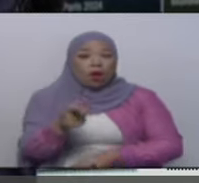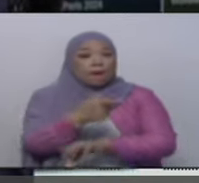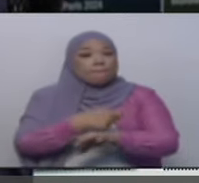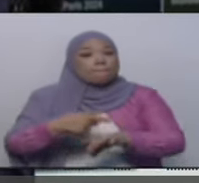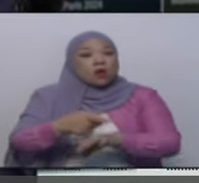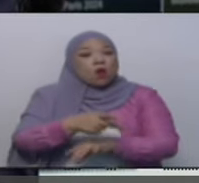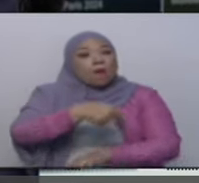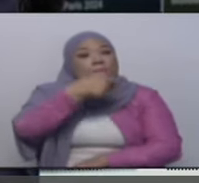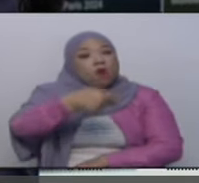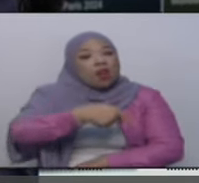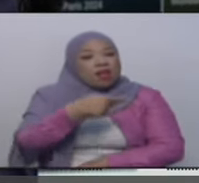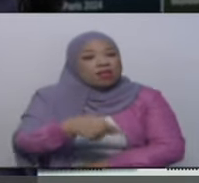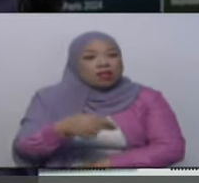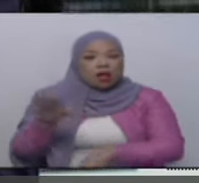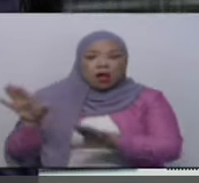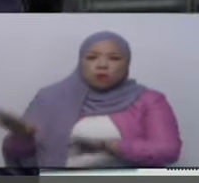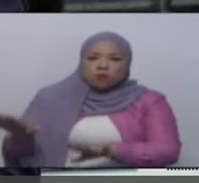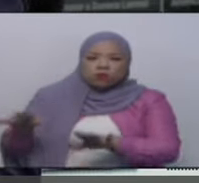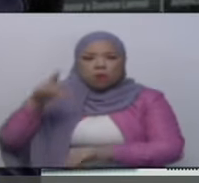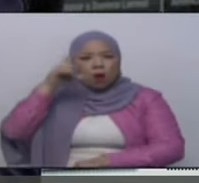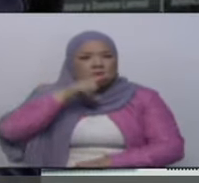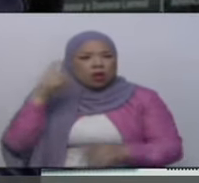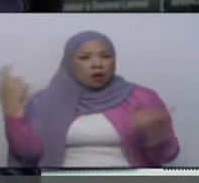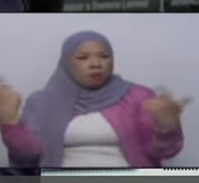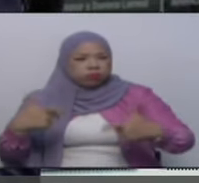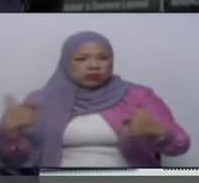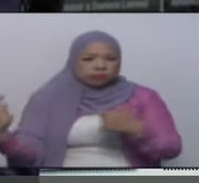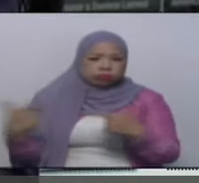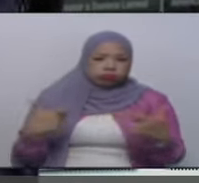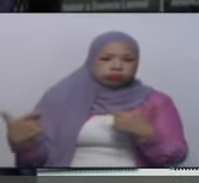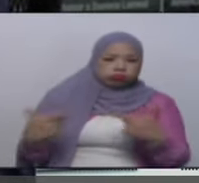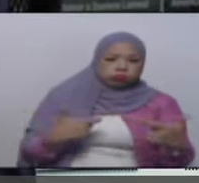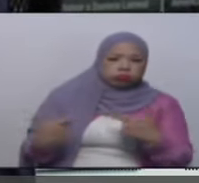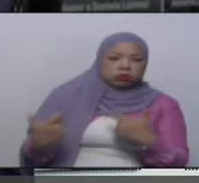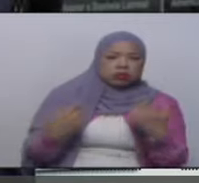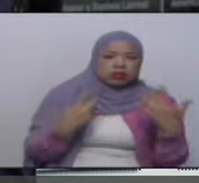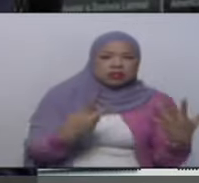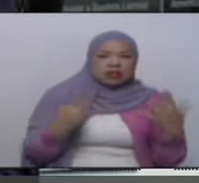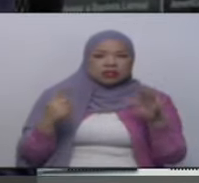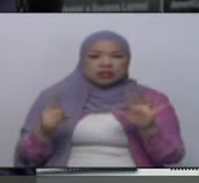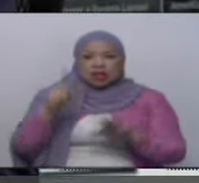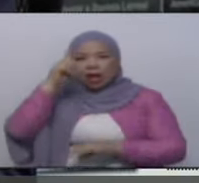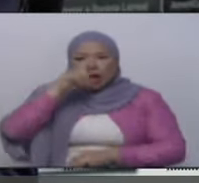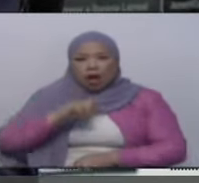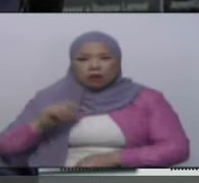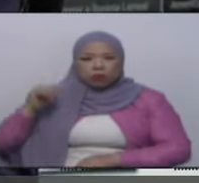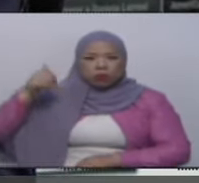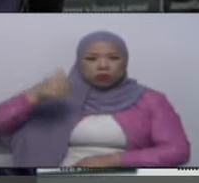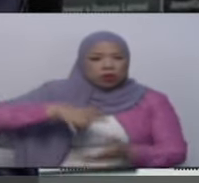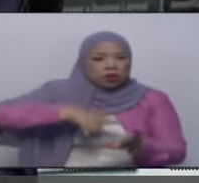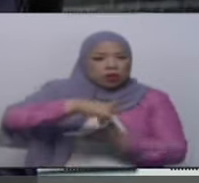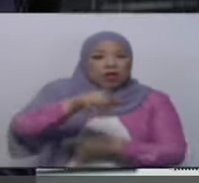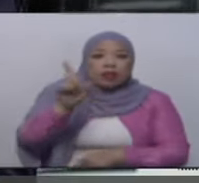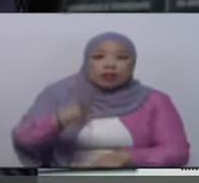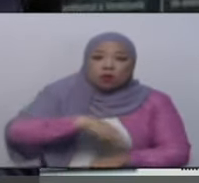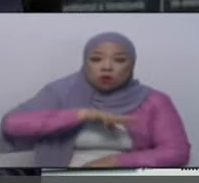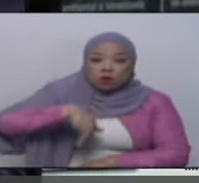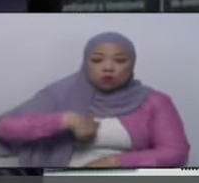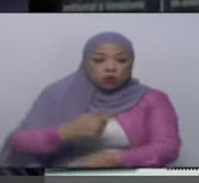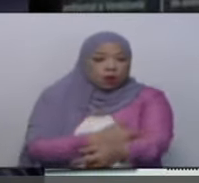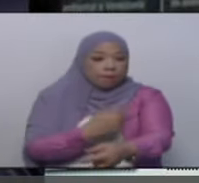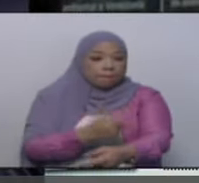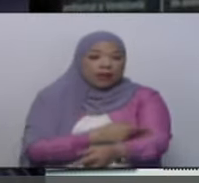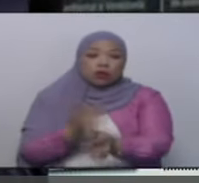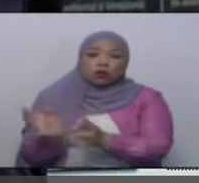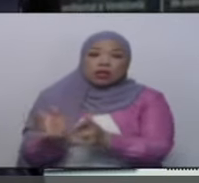judíos, musulmanes, porque también durante 76 años han bombardeado y asesinado a nuestros hermanos cristianos